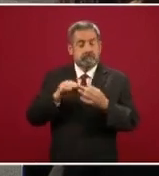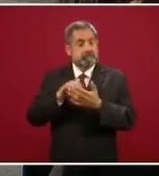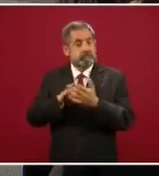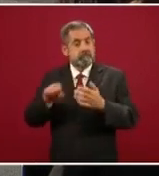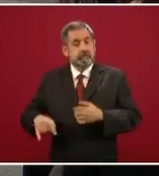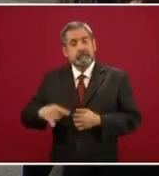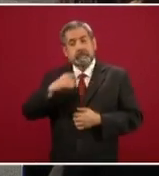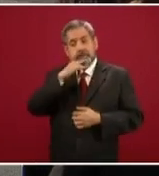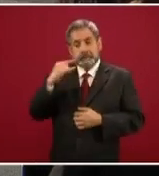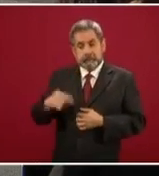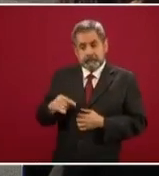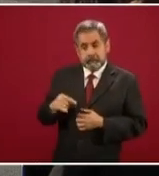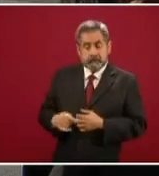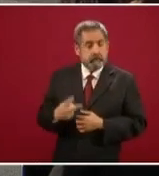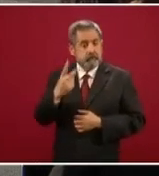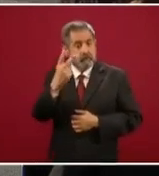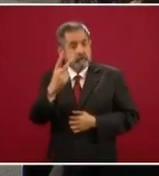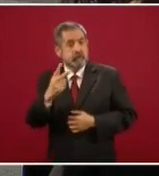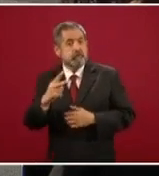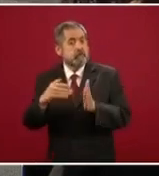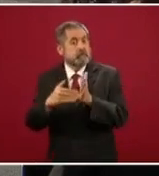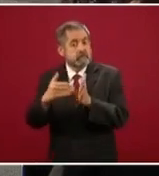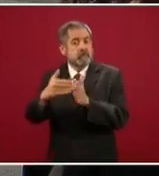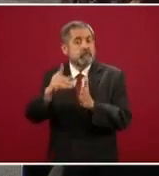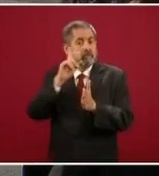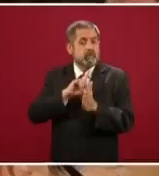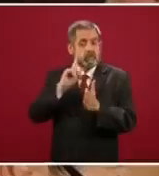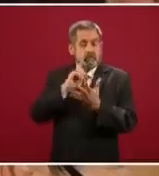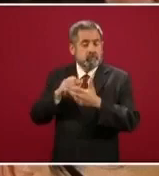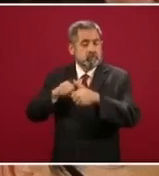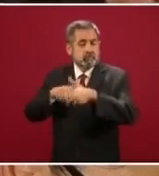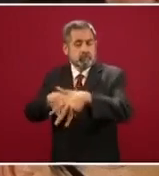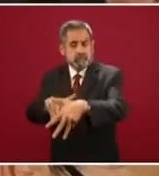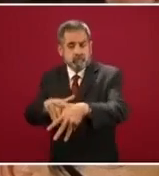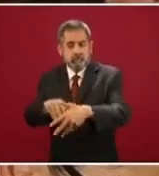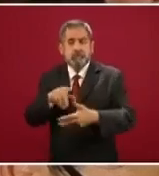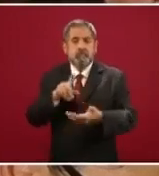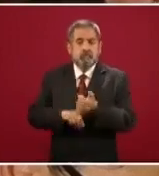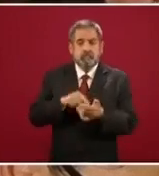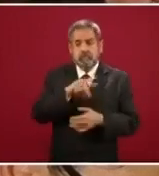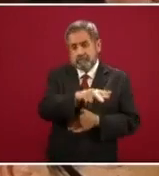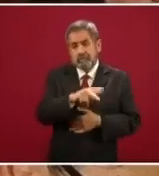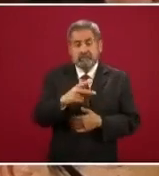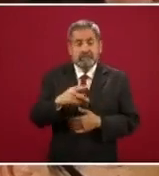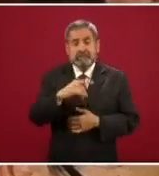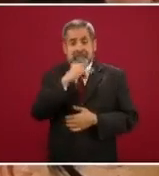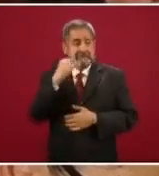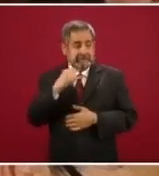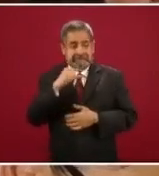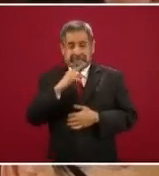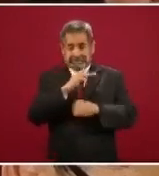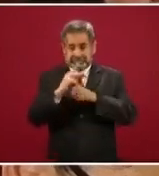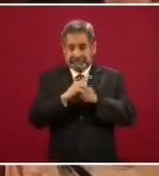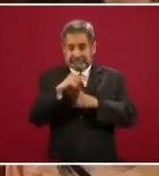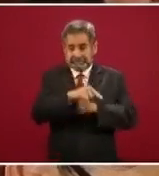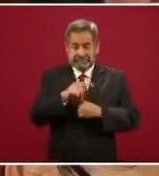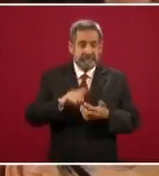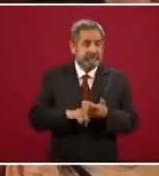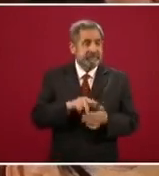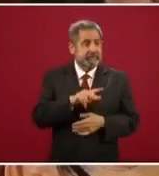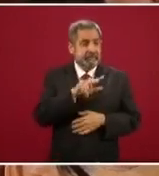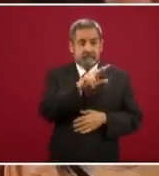salieron 2 millones de personas para la marcha de mujeres y Chile tiene 18 millones de habitantes. Es decir, que salió